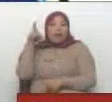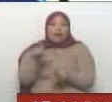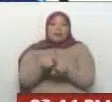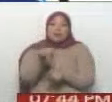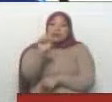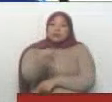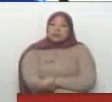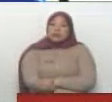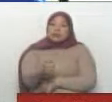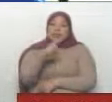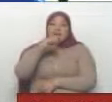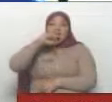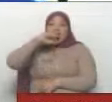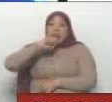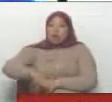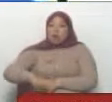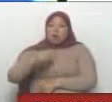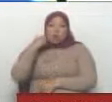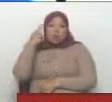de los racismos.